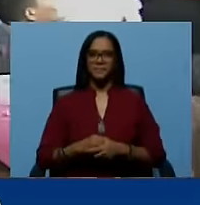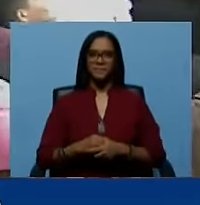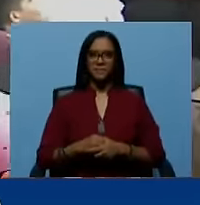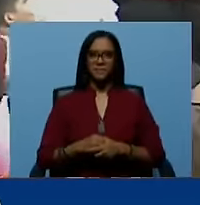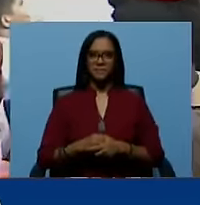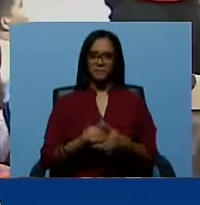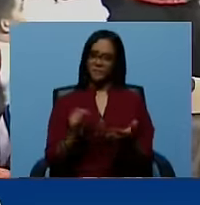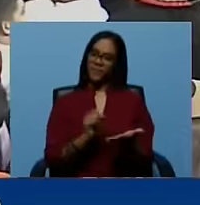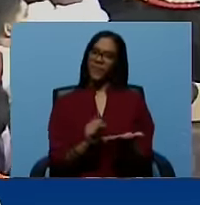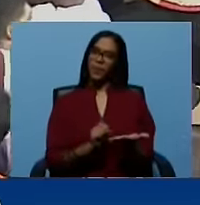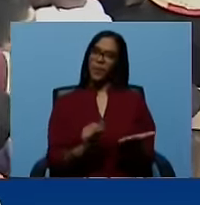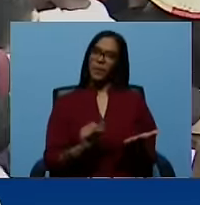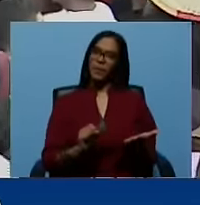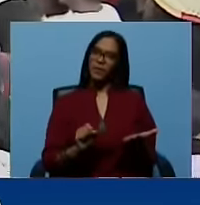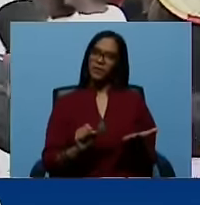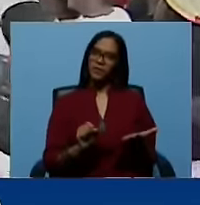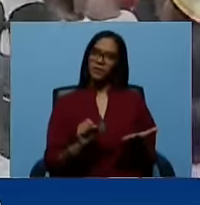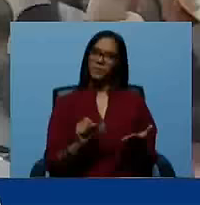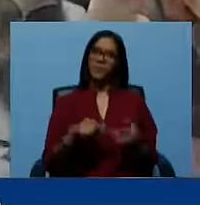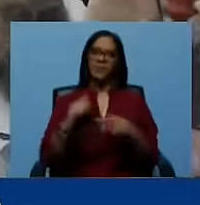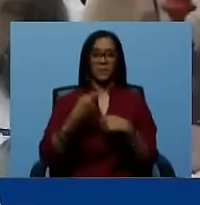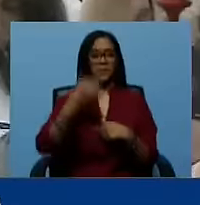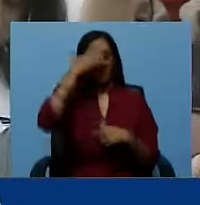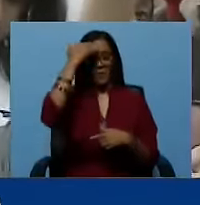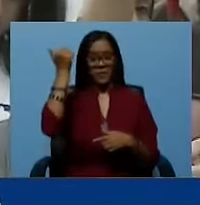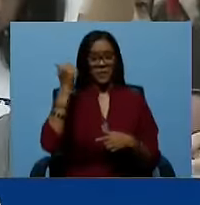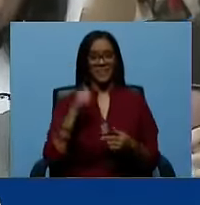Tomen nota, porque después uno se lo olvida.